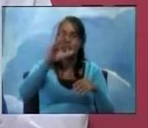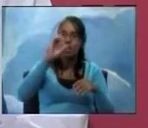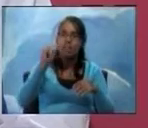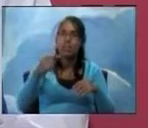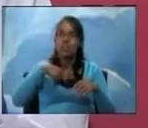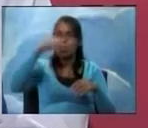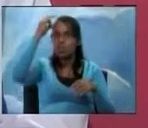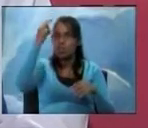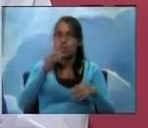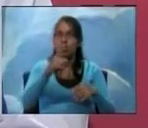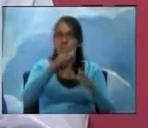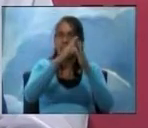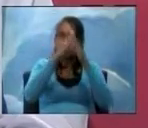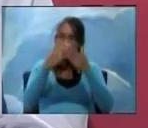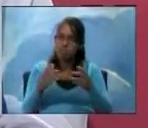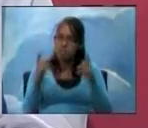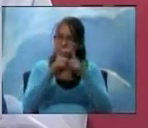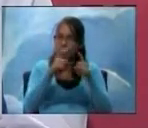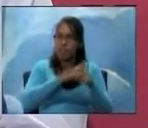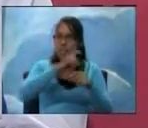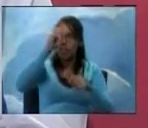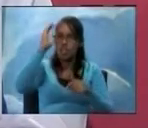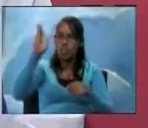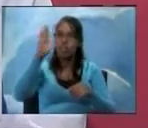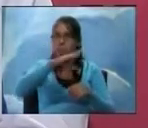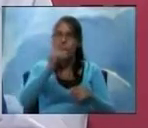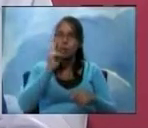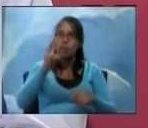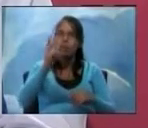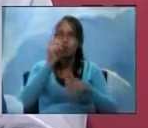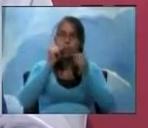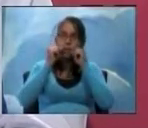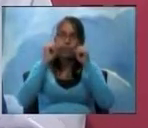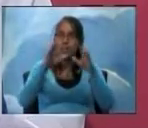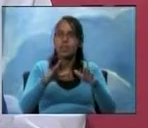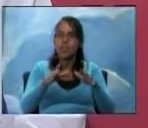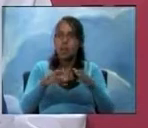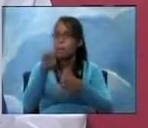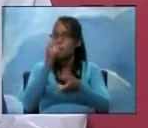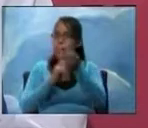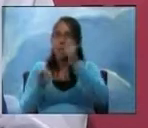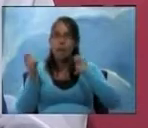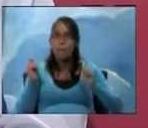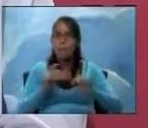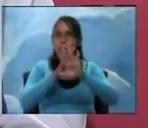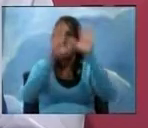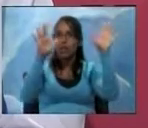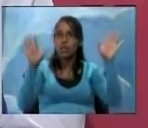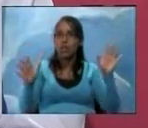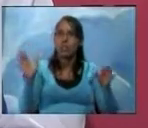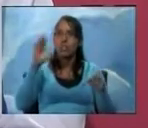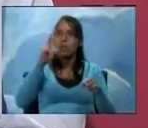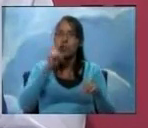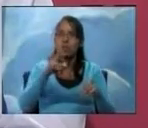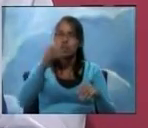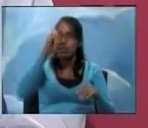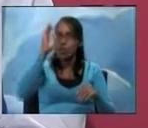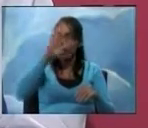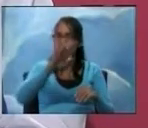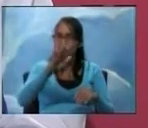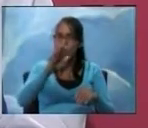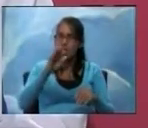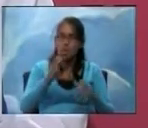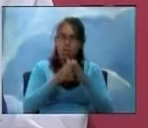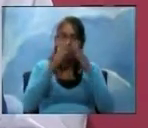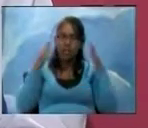creo esa palabra de Dios y estamos viendo la bendición, estamos viendo pescas milagrosas, estamos viendo que Dios está abriendo